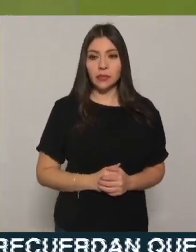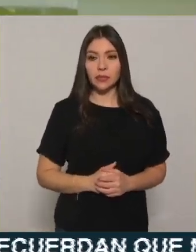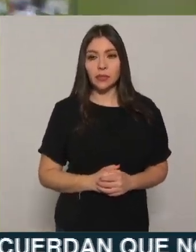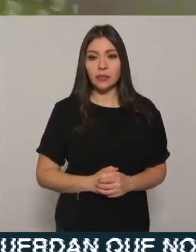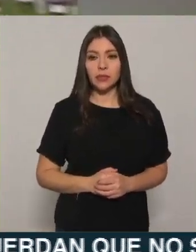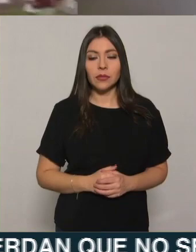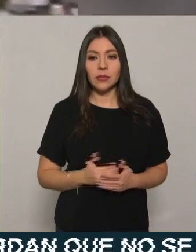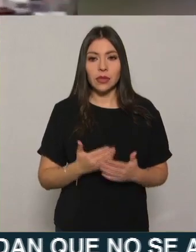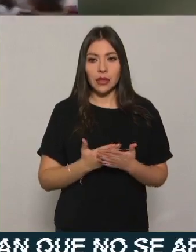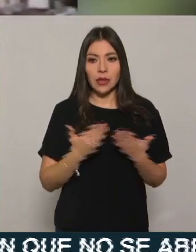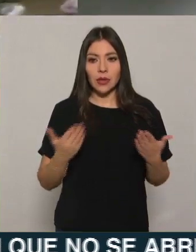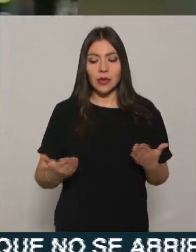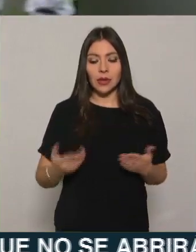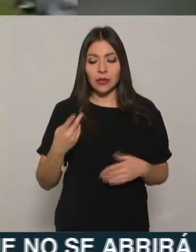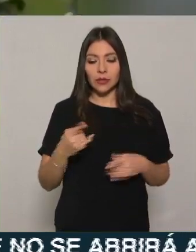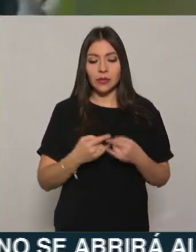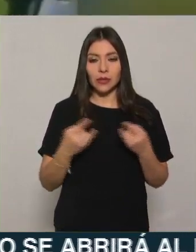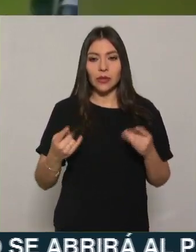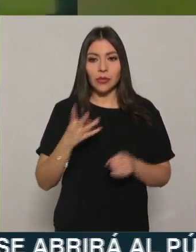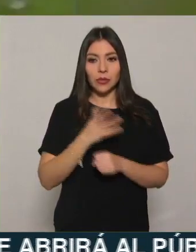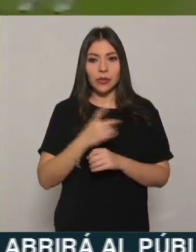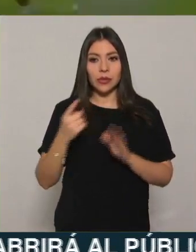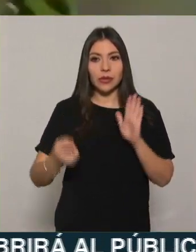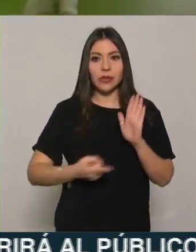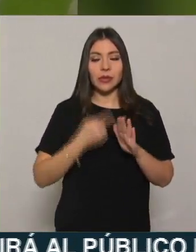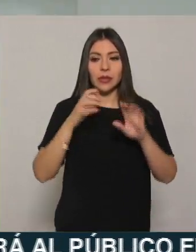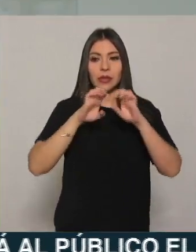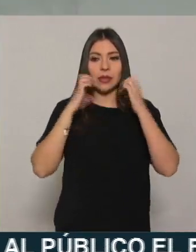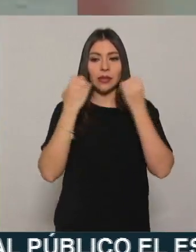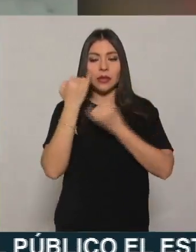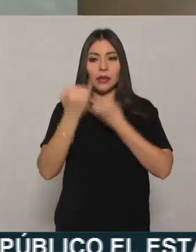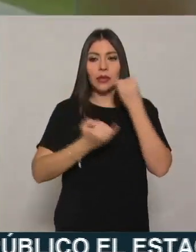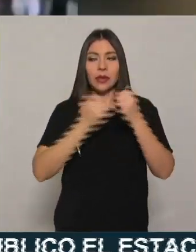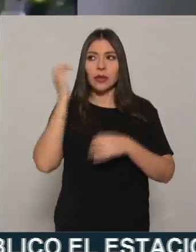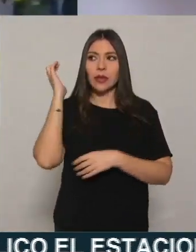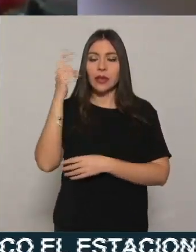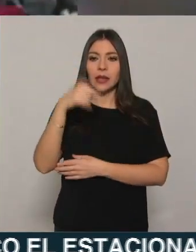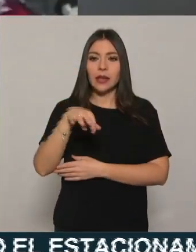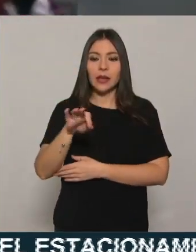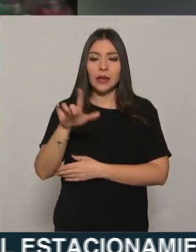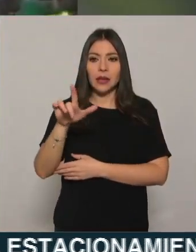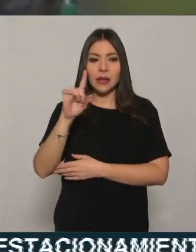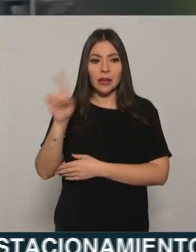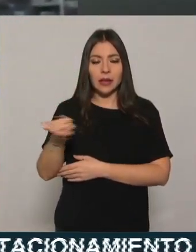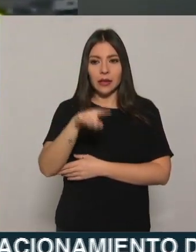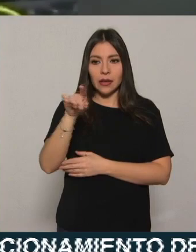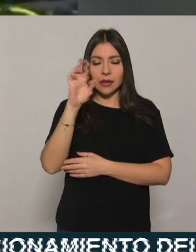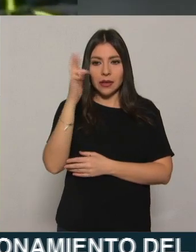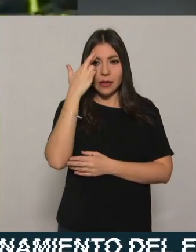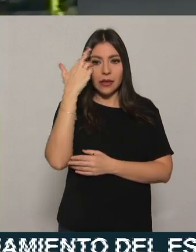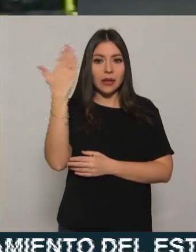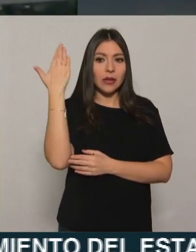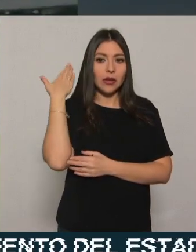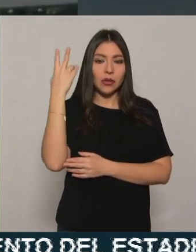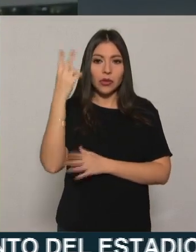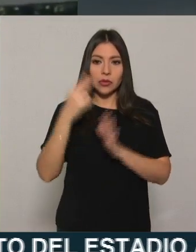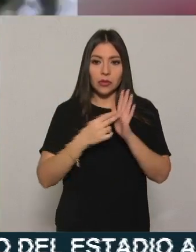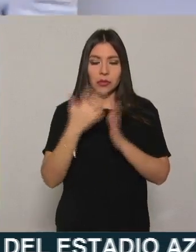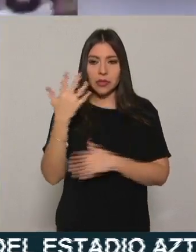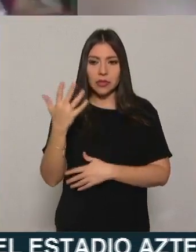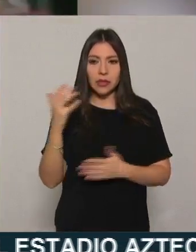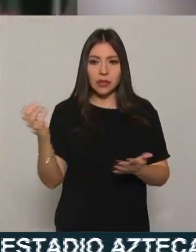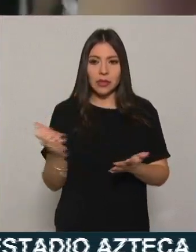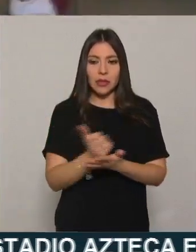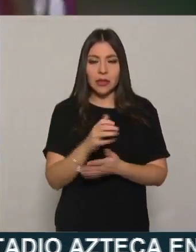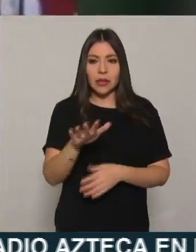Por cuarta vez en su historia, el Estadio Azteca albergará un partido de la NFL, recordando que la primera ocasión fue en 2005 con la victoria de